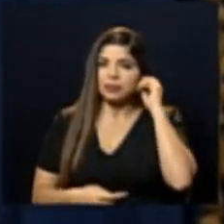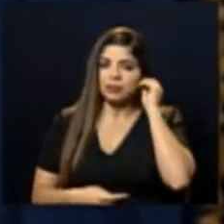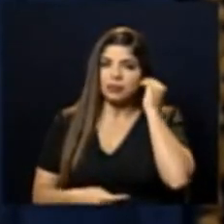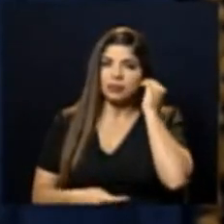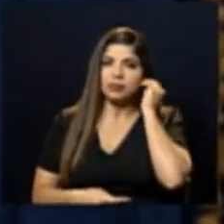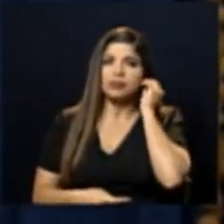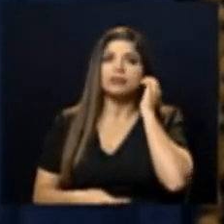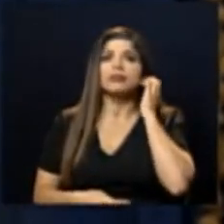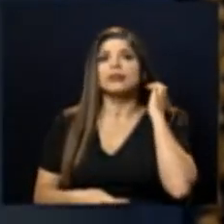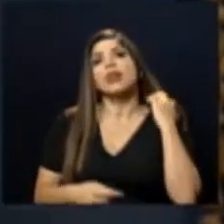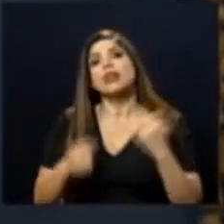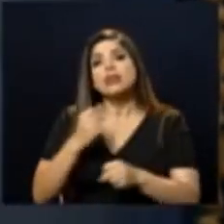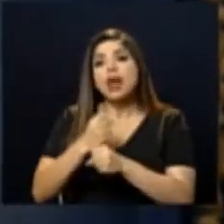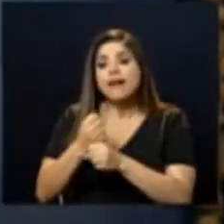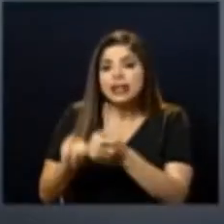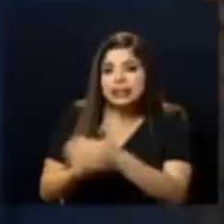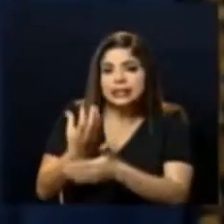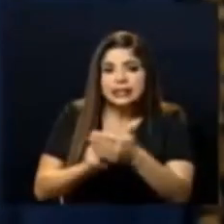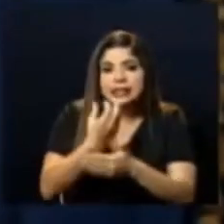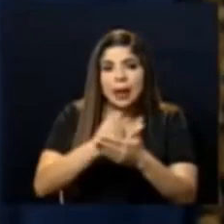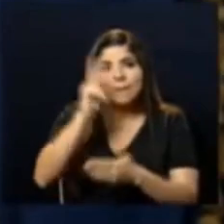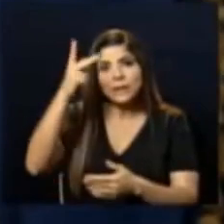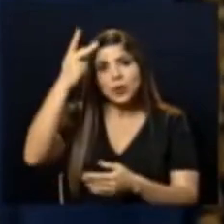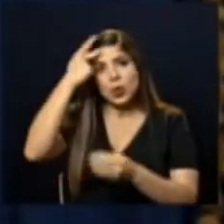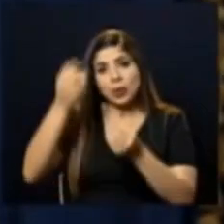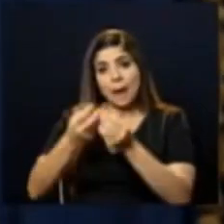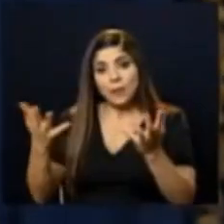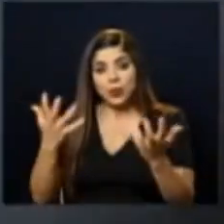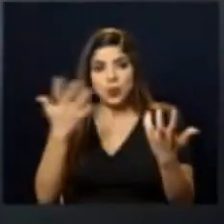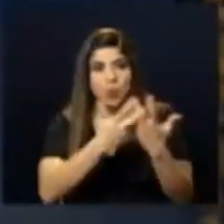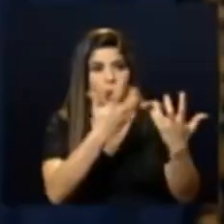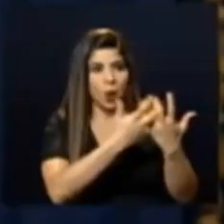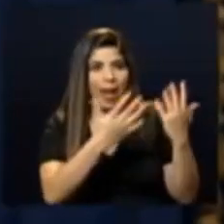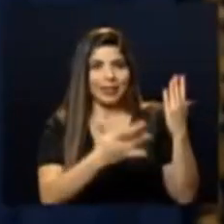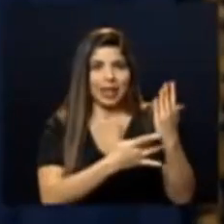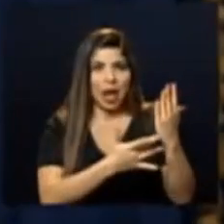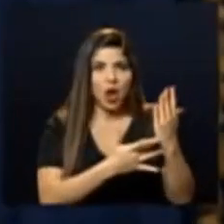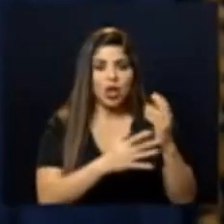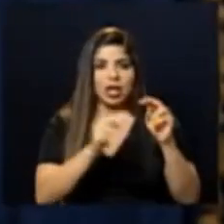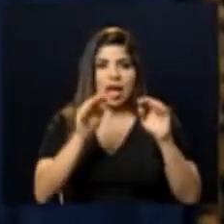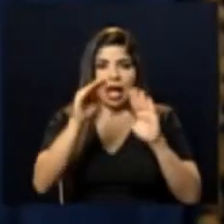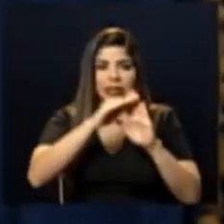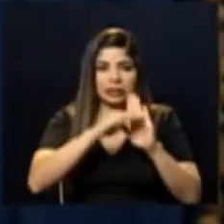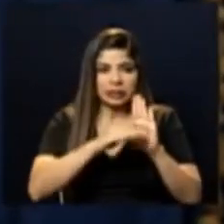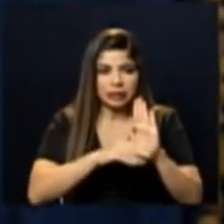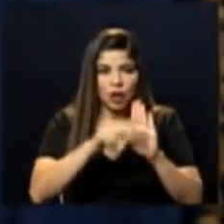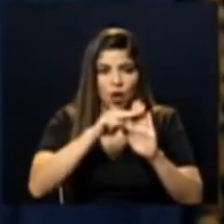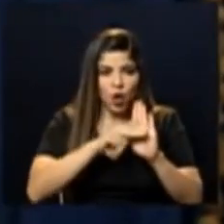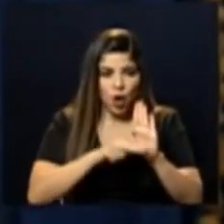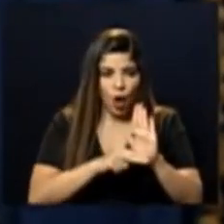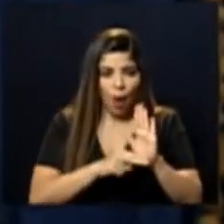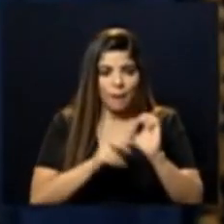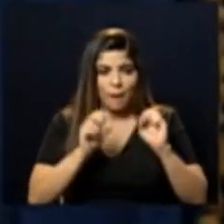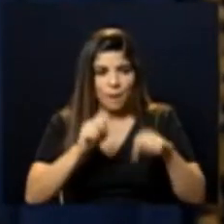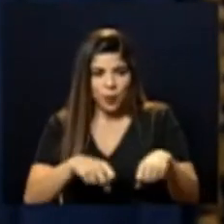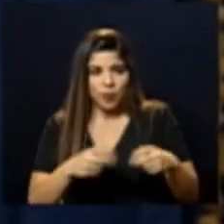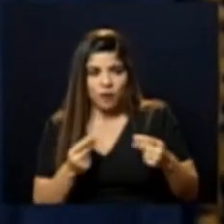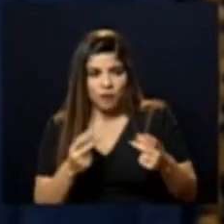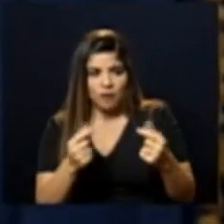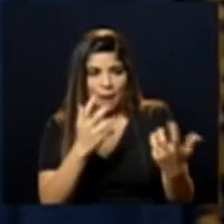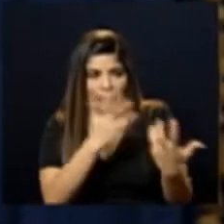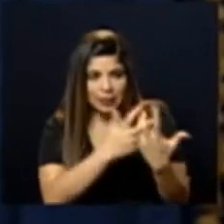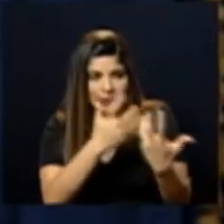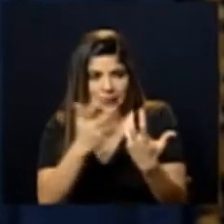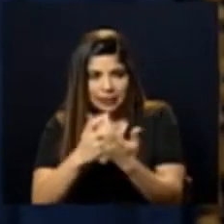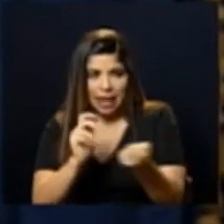Trabajaremos en crear políticas públicas para estas tecnologías, marcos normativos que podamos adaptar ágilmente a